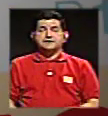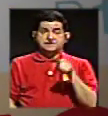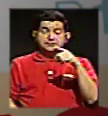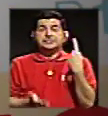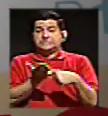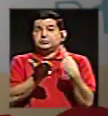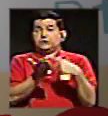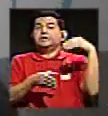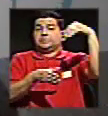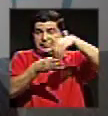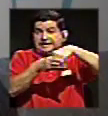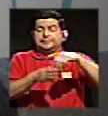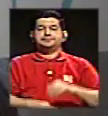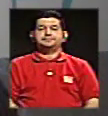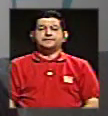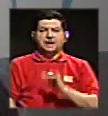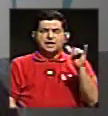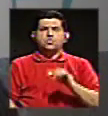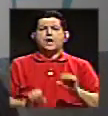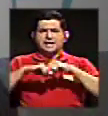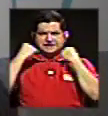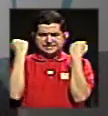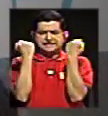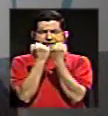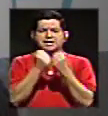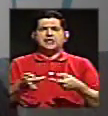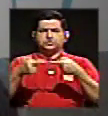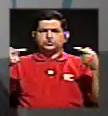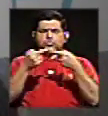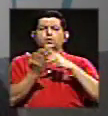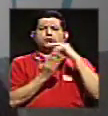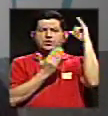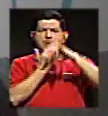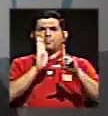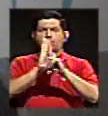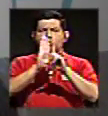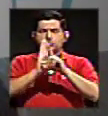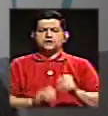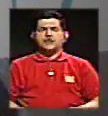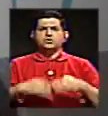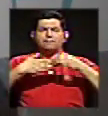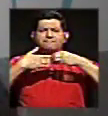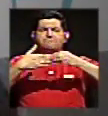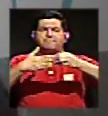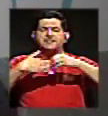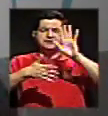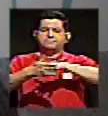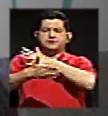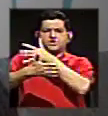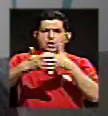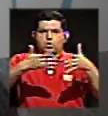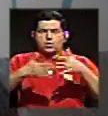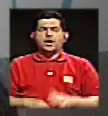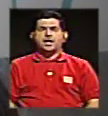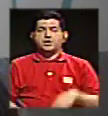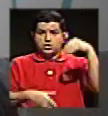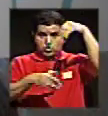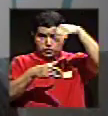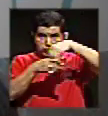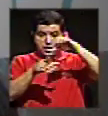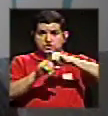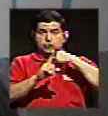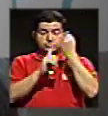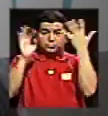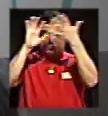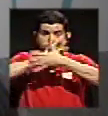polémica y también sindicato se oponen se oponen a proyecto de ley que flexibiliza horarios en el marco del